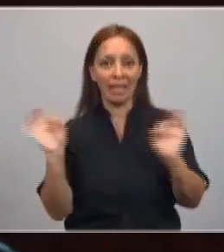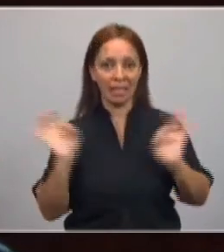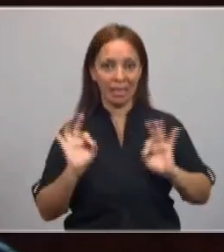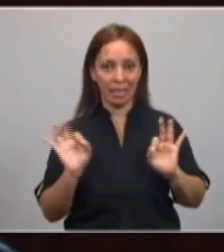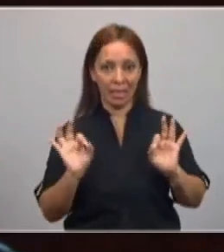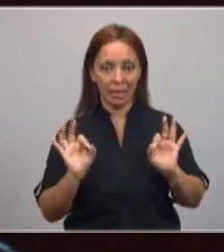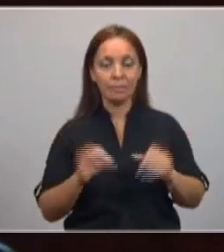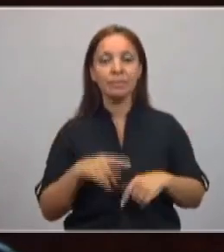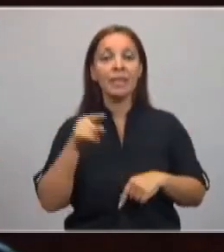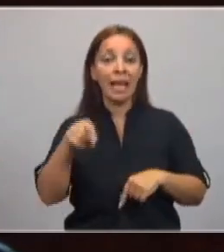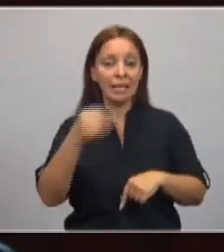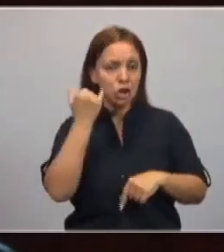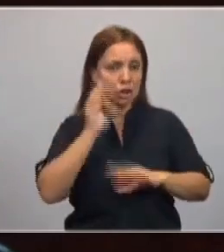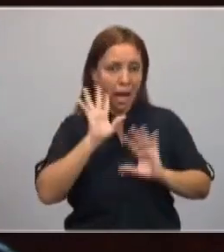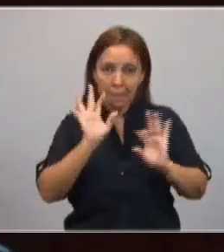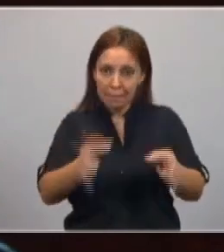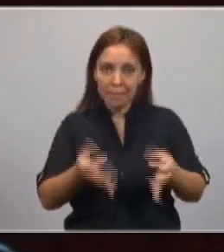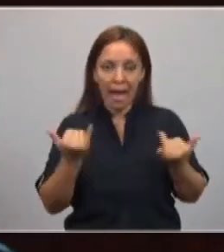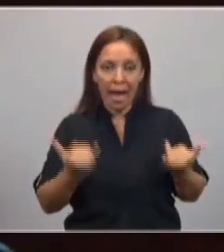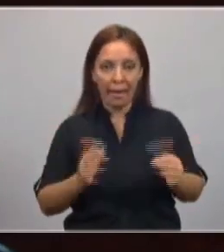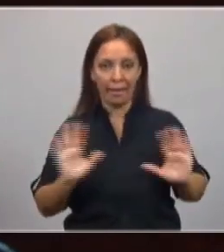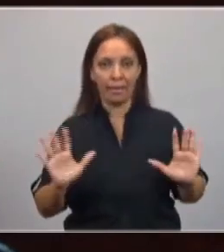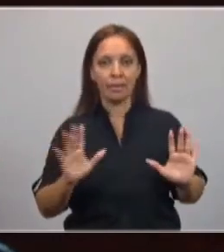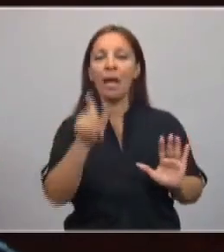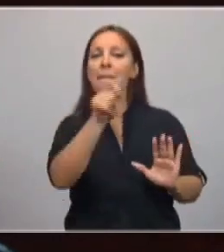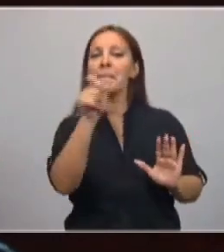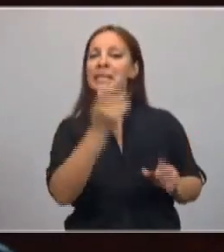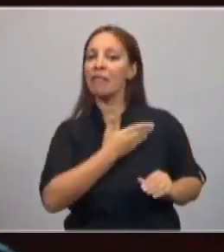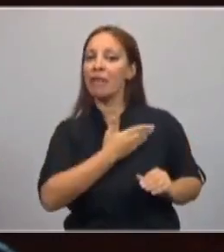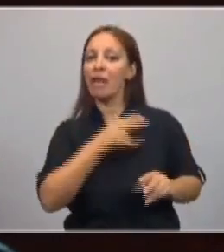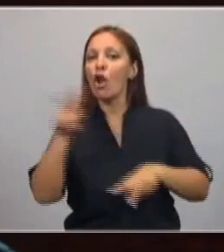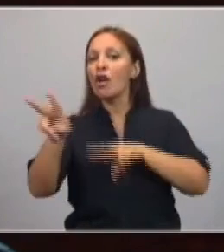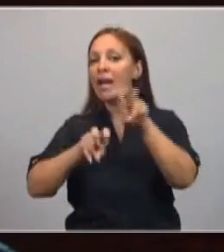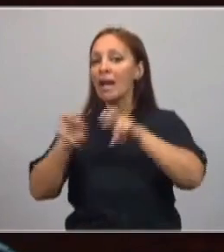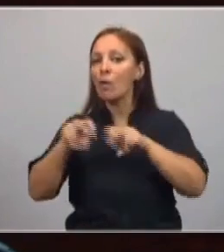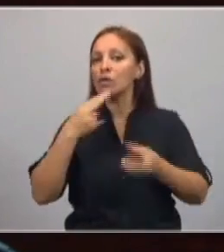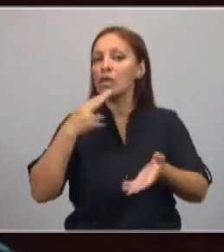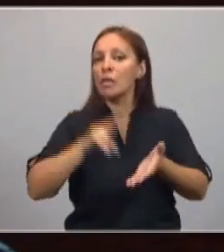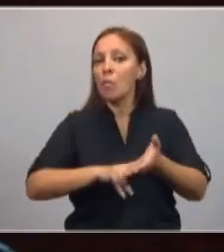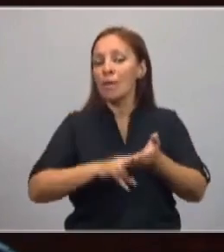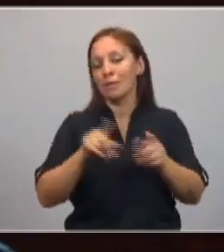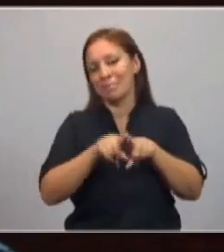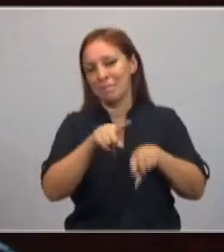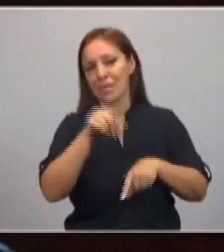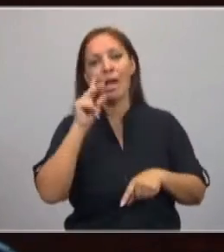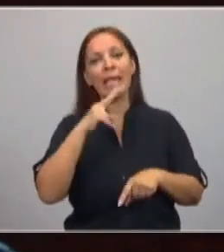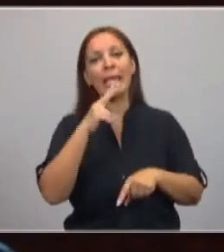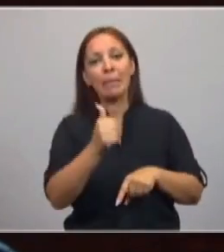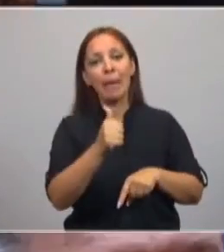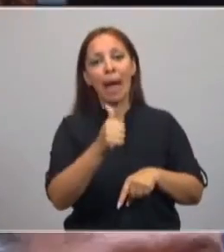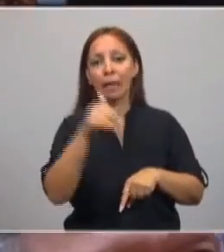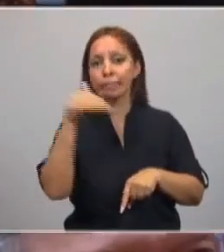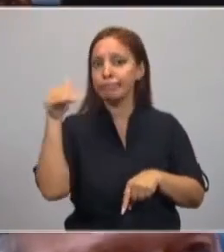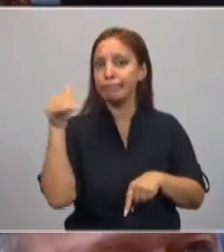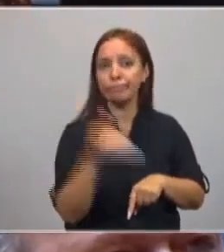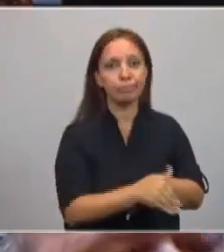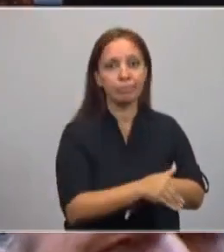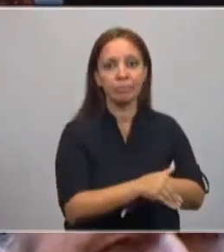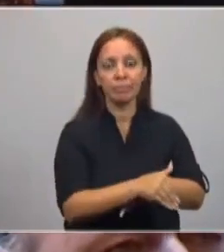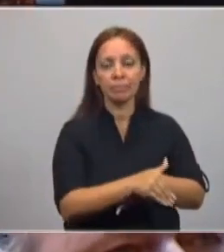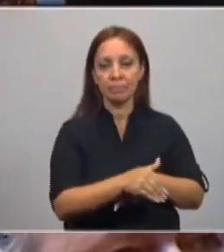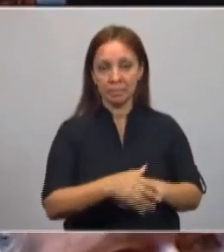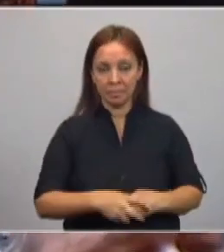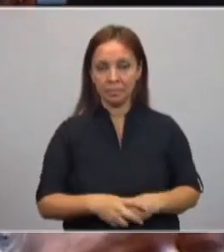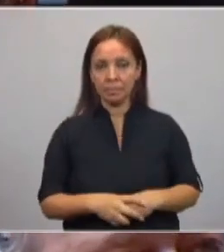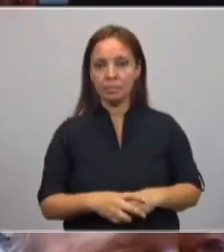efecto ya está entre nosotros. En febrero, la recaudación de impuestos internos, como el IVA, se desplomó en términos